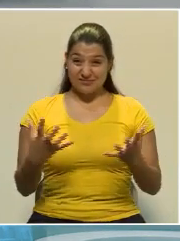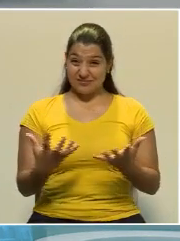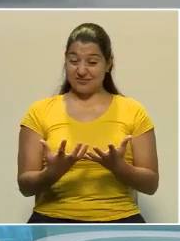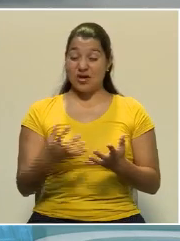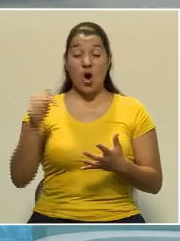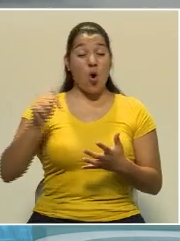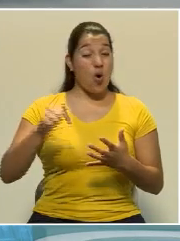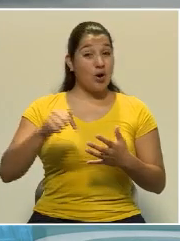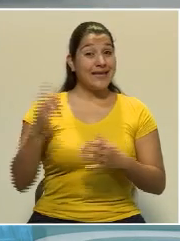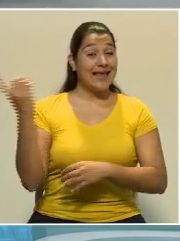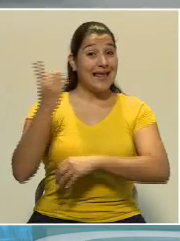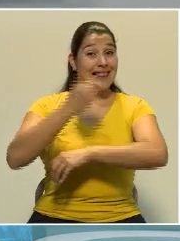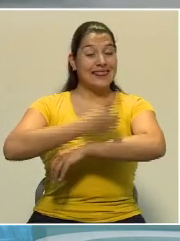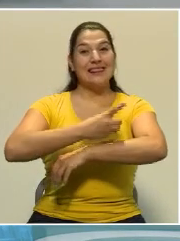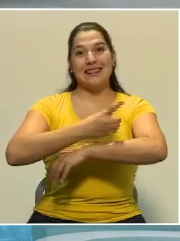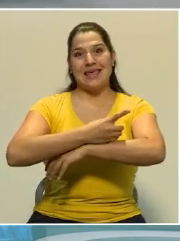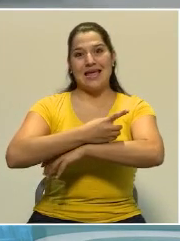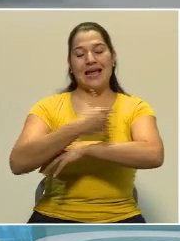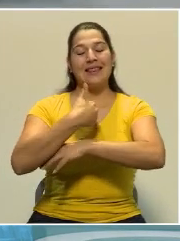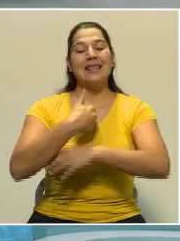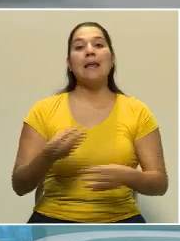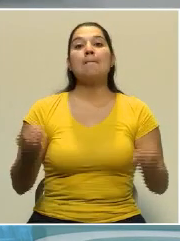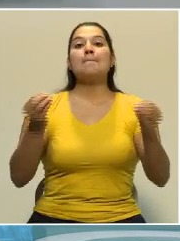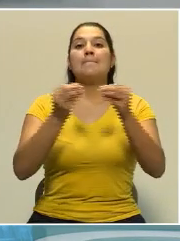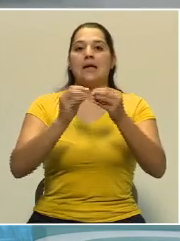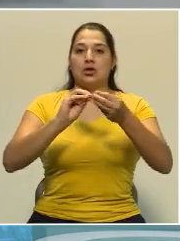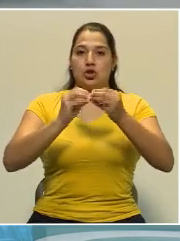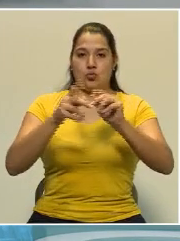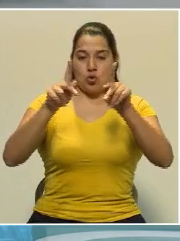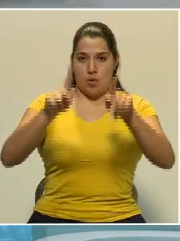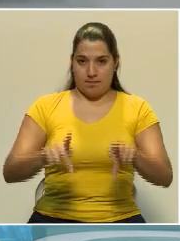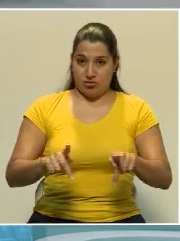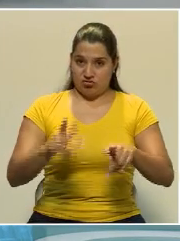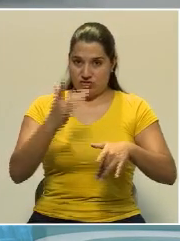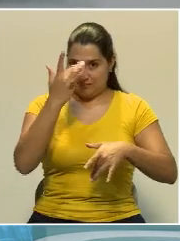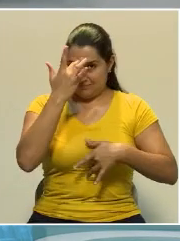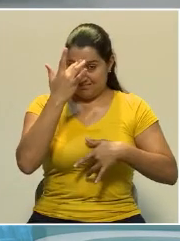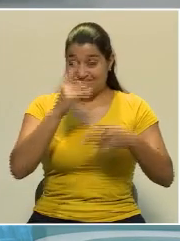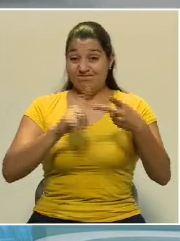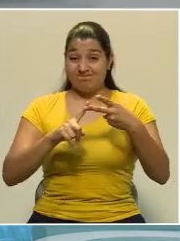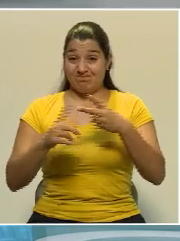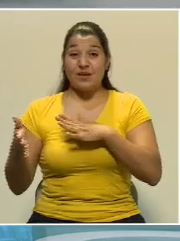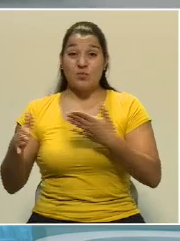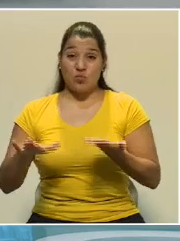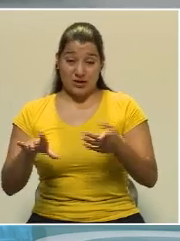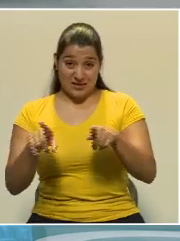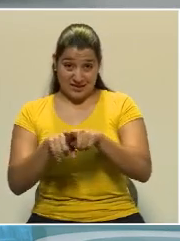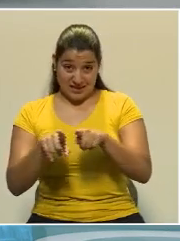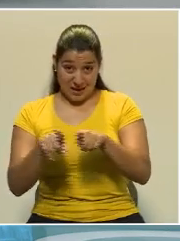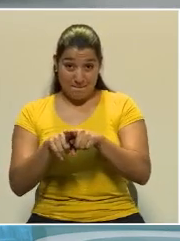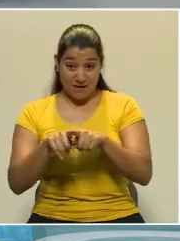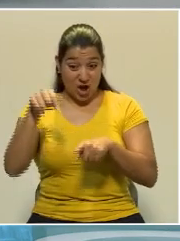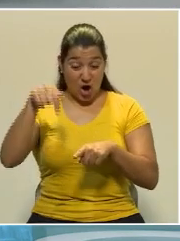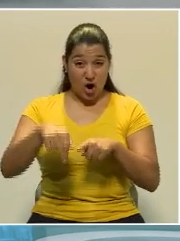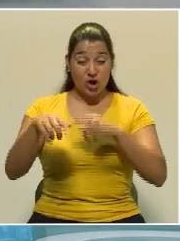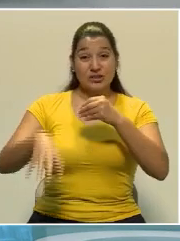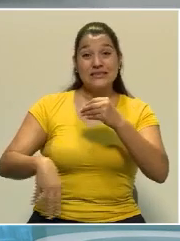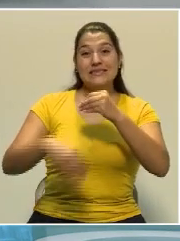de contagios y muertes más alto desde que inició. En las últimas 24 horas se